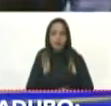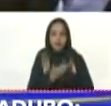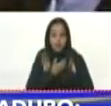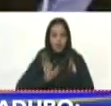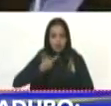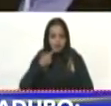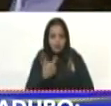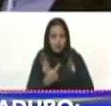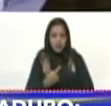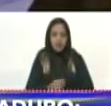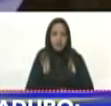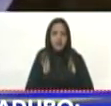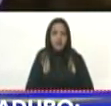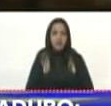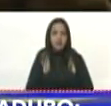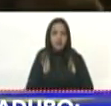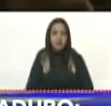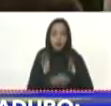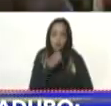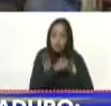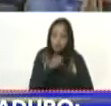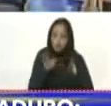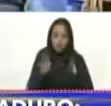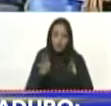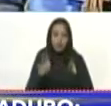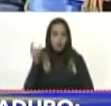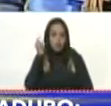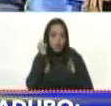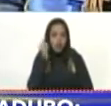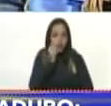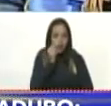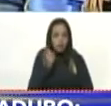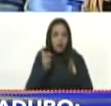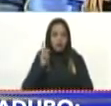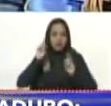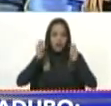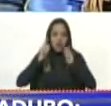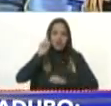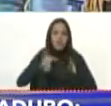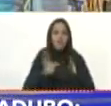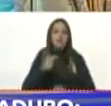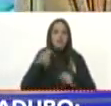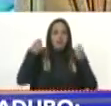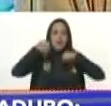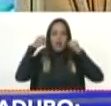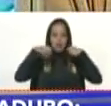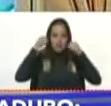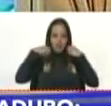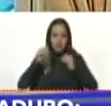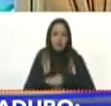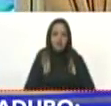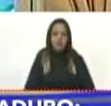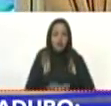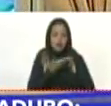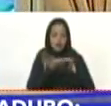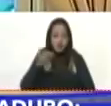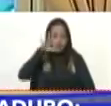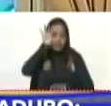que ustedes son hombres y mujeres de la teoría y de la práctica, y ustedes van a poder